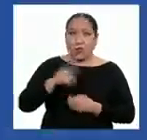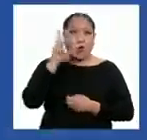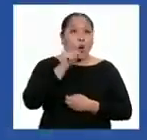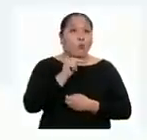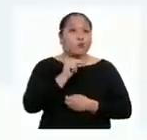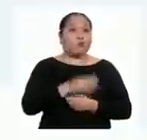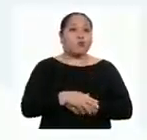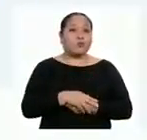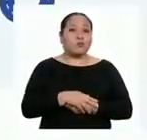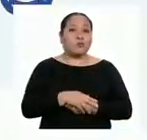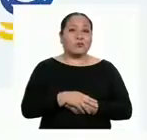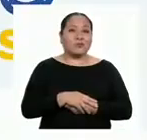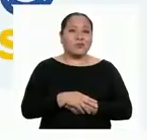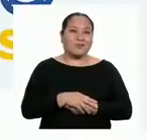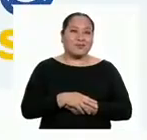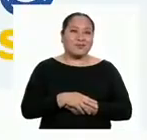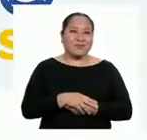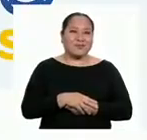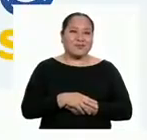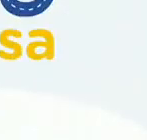No.